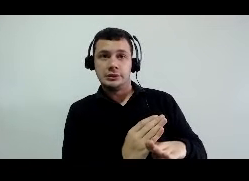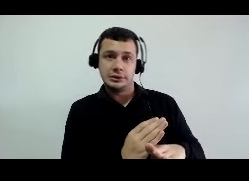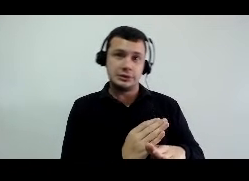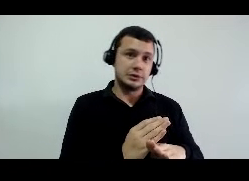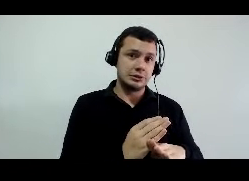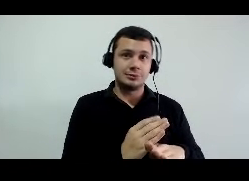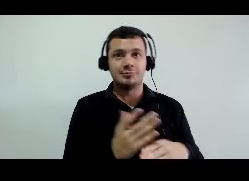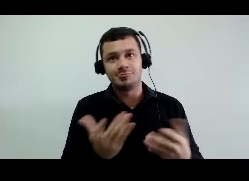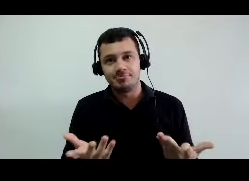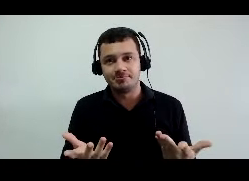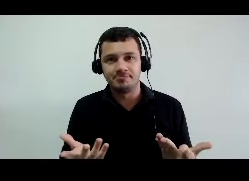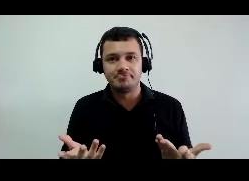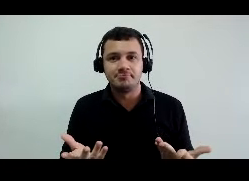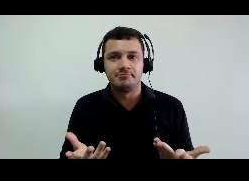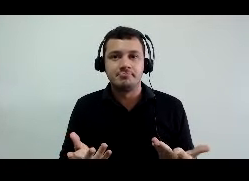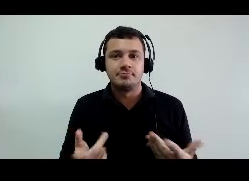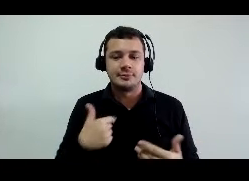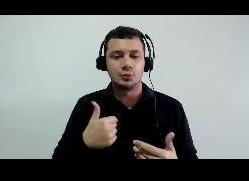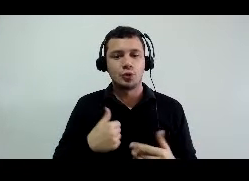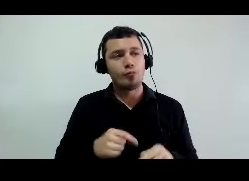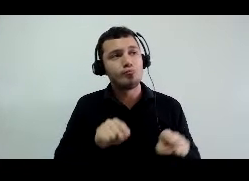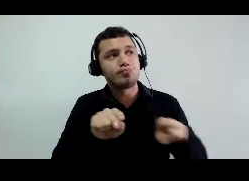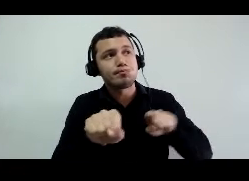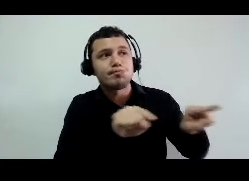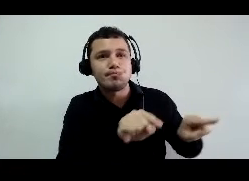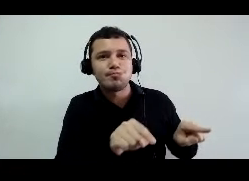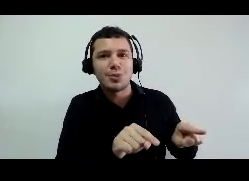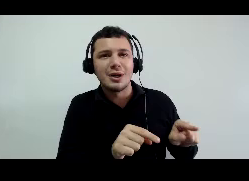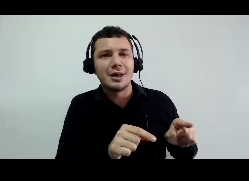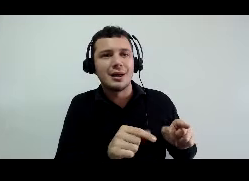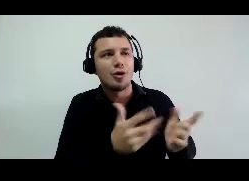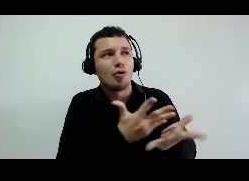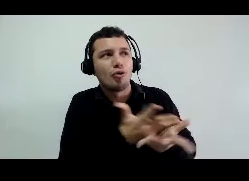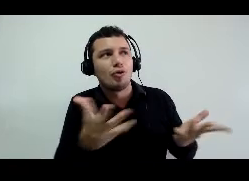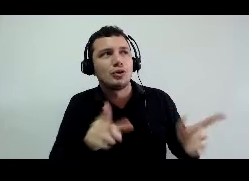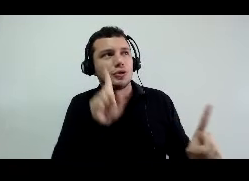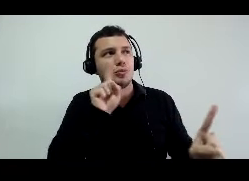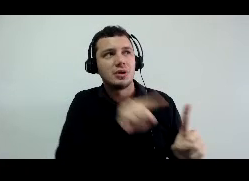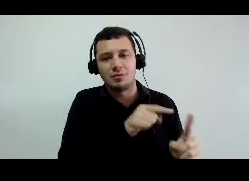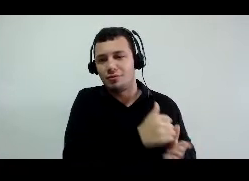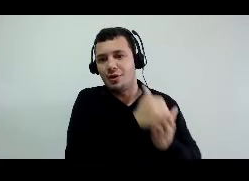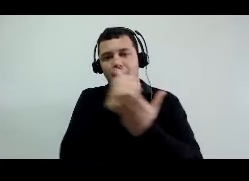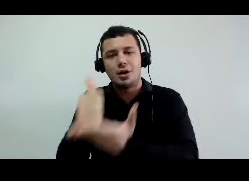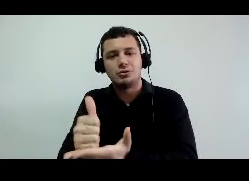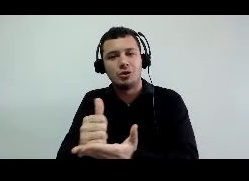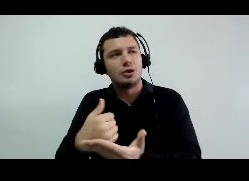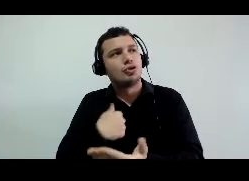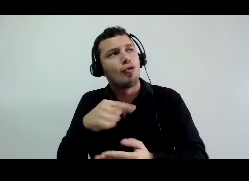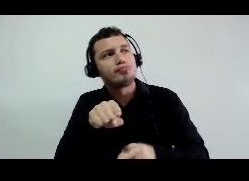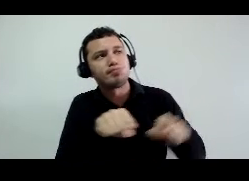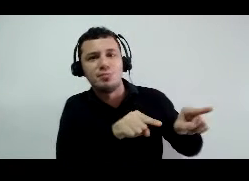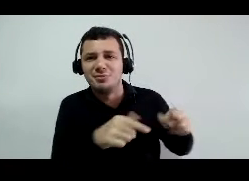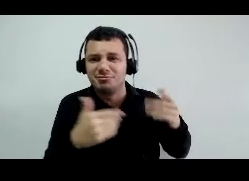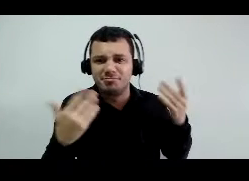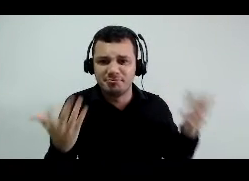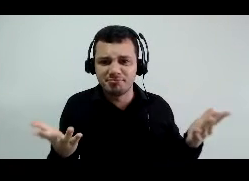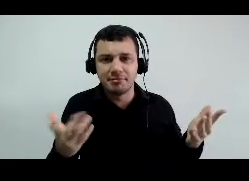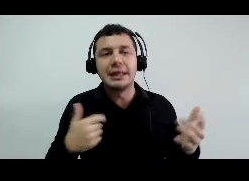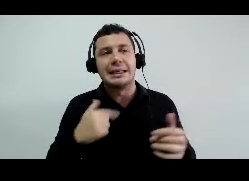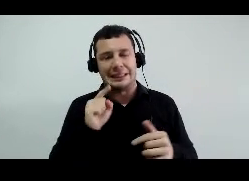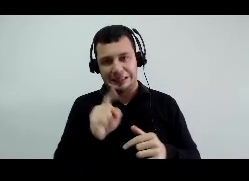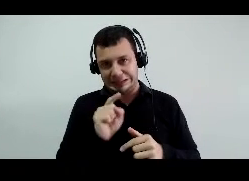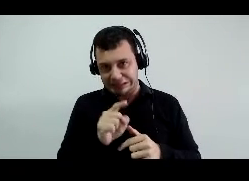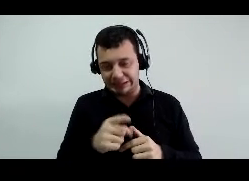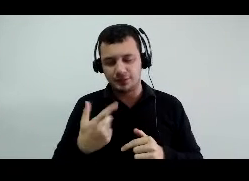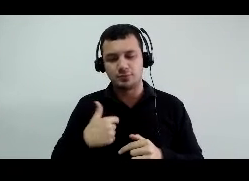tengo yo definitivamente para que no se me produzca ese evento adverso en la salud de esos pacientes que